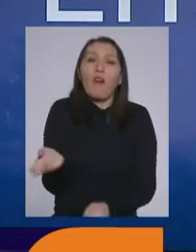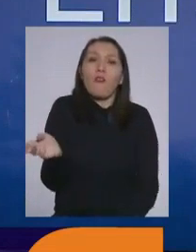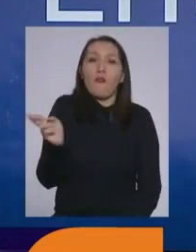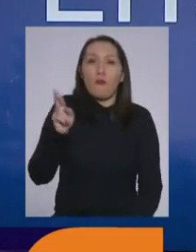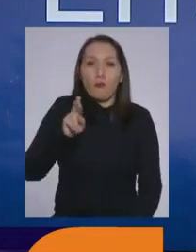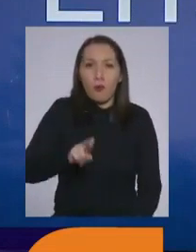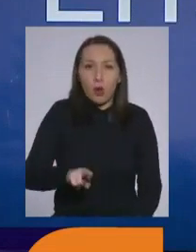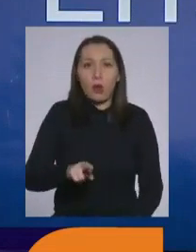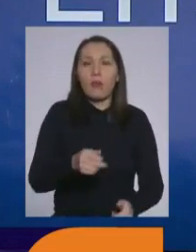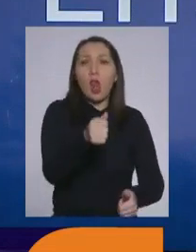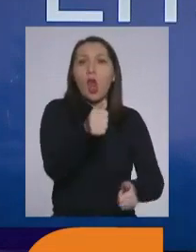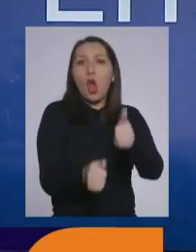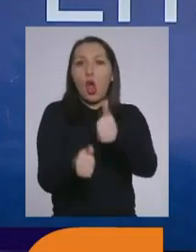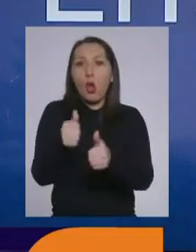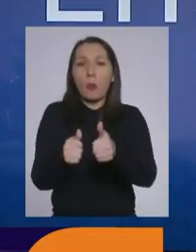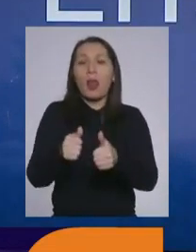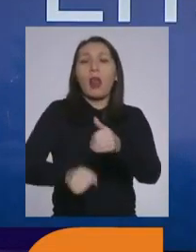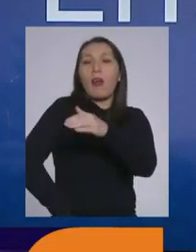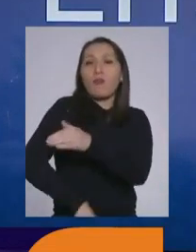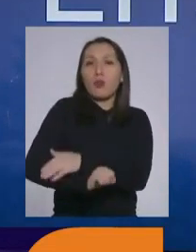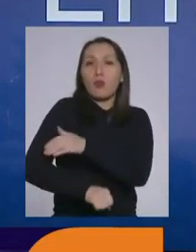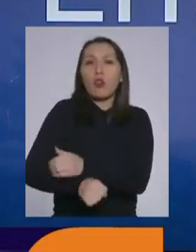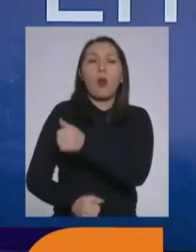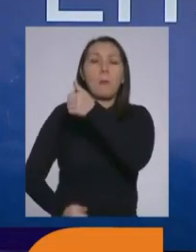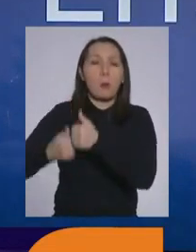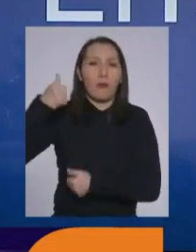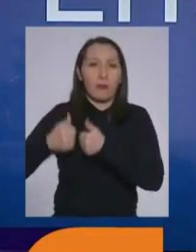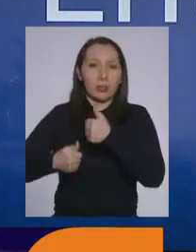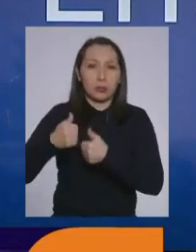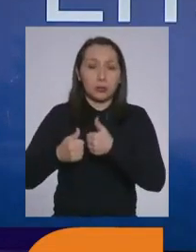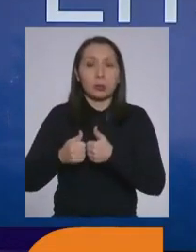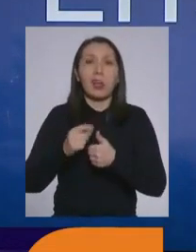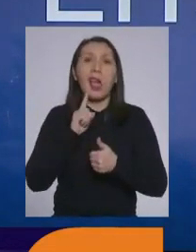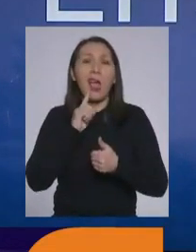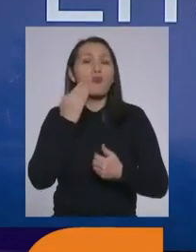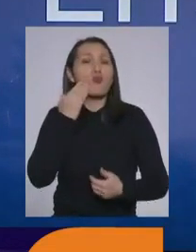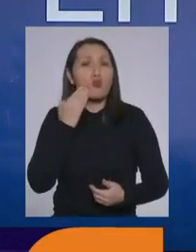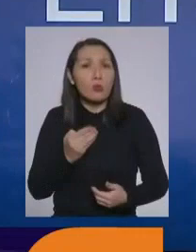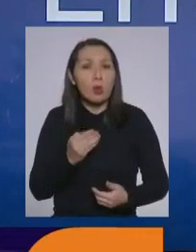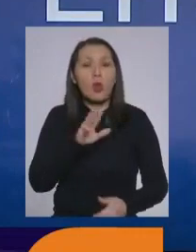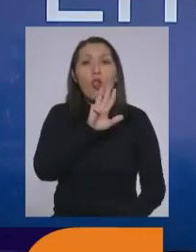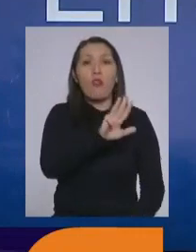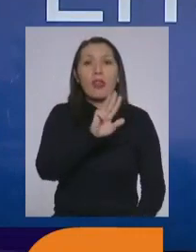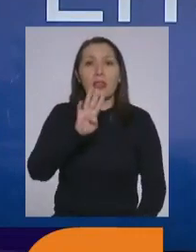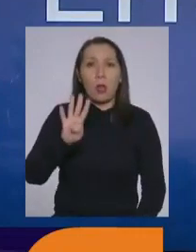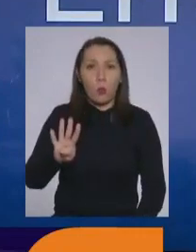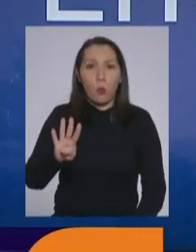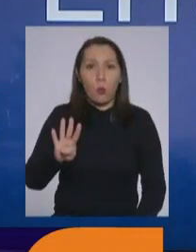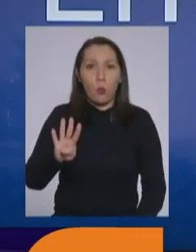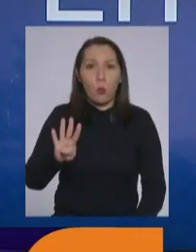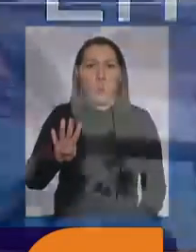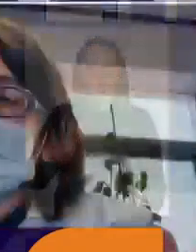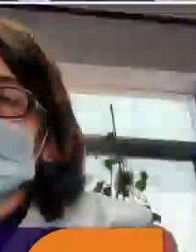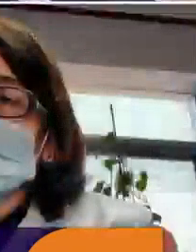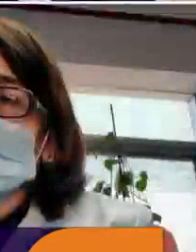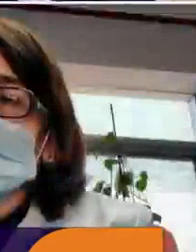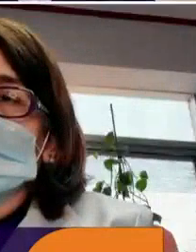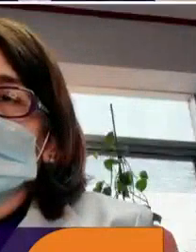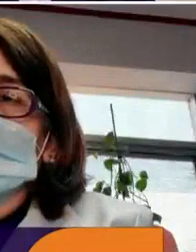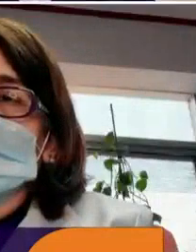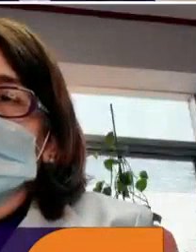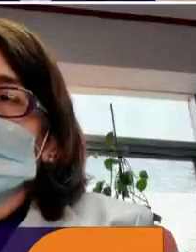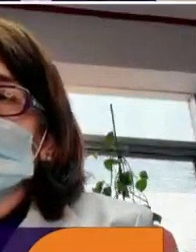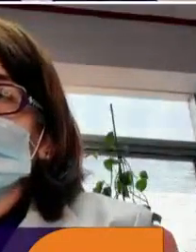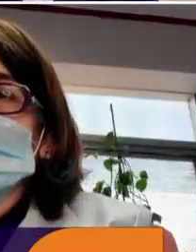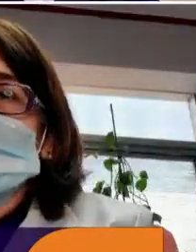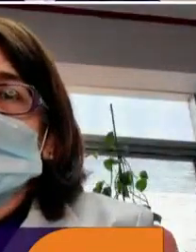retorno de la competencia del fútbol profesional. Beneficiarios 94. Bueno, mira,